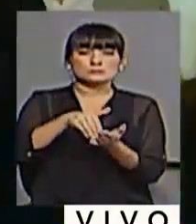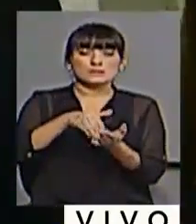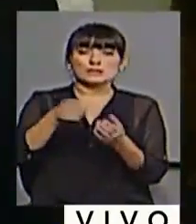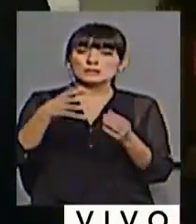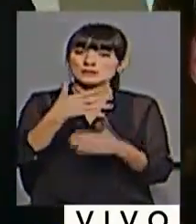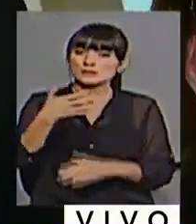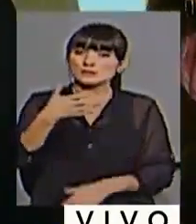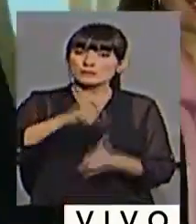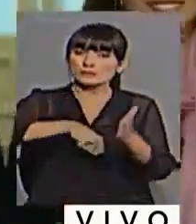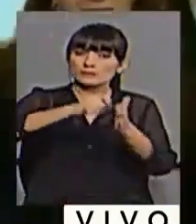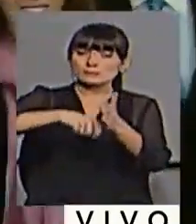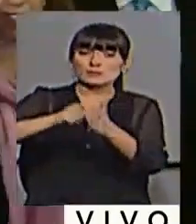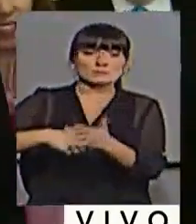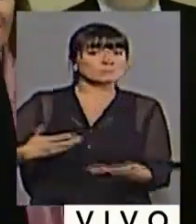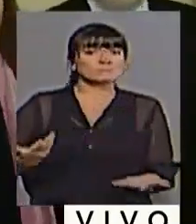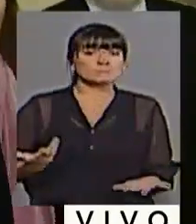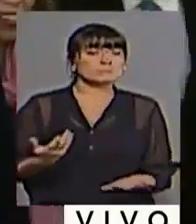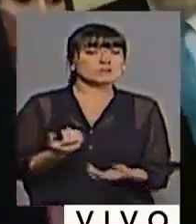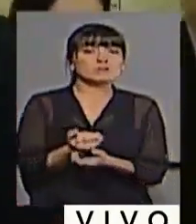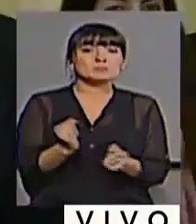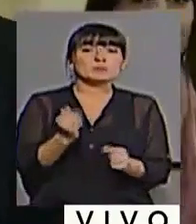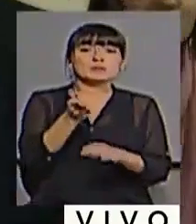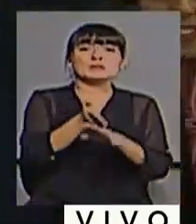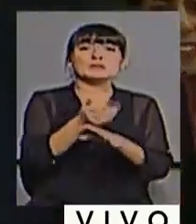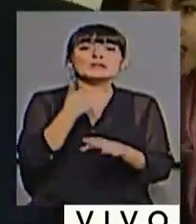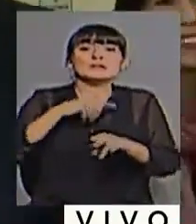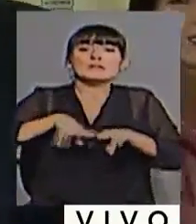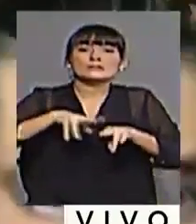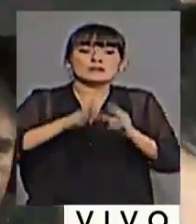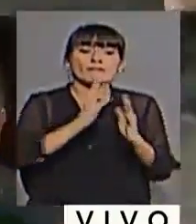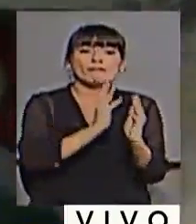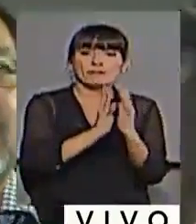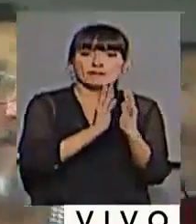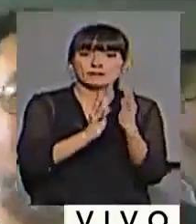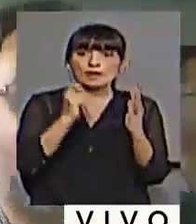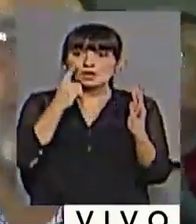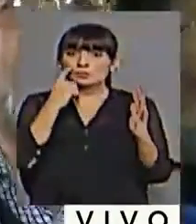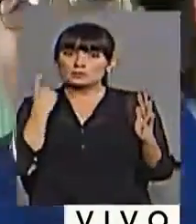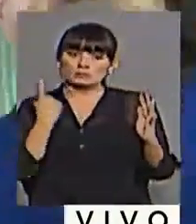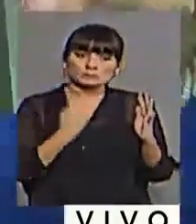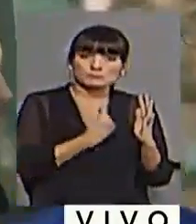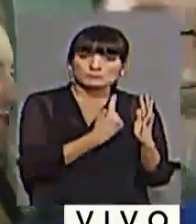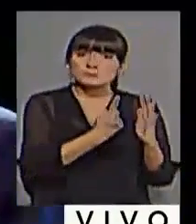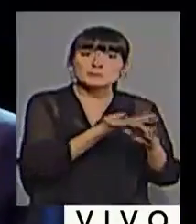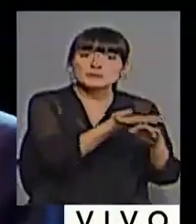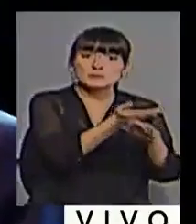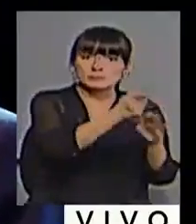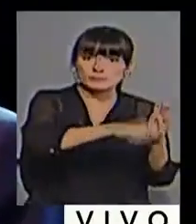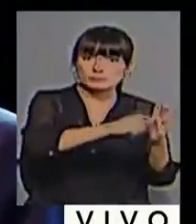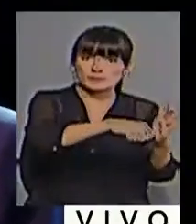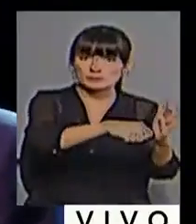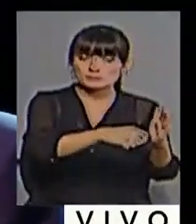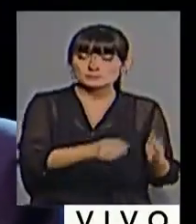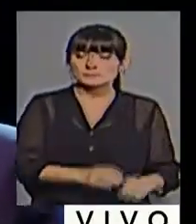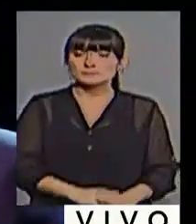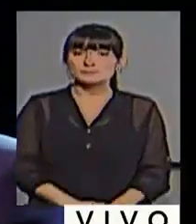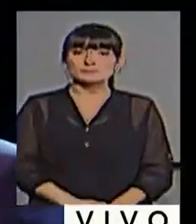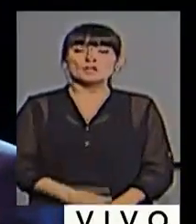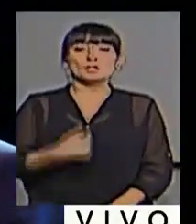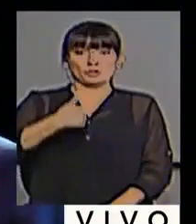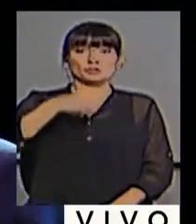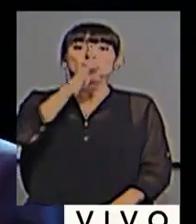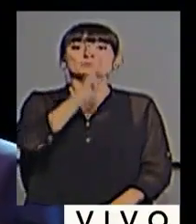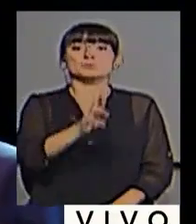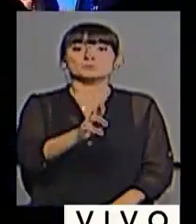pueden ir. Entonces, ¿qué vamos a hacer? ¿Guillé en la feria recolectando firmas? Yo le respondo, don Rodrigo, porque... Fácil no